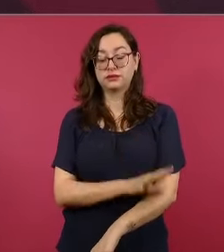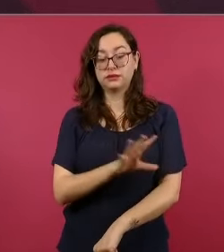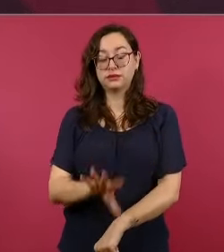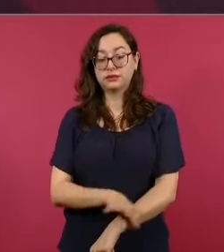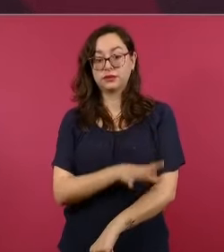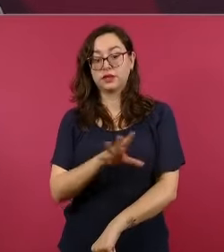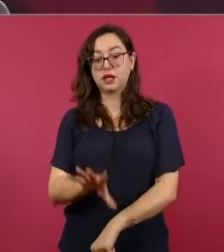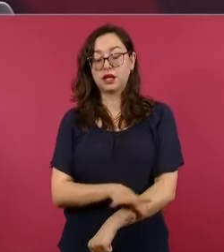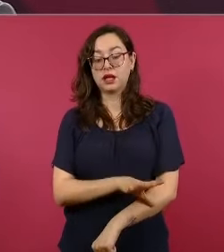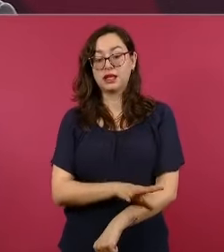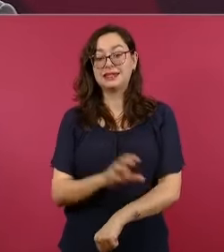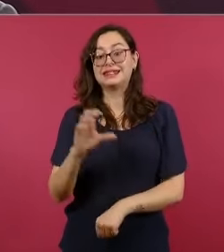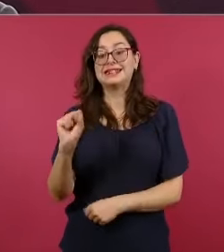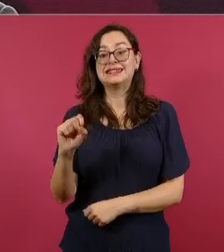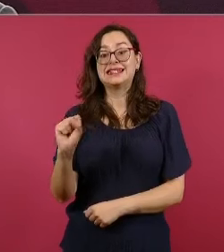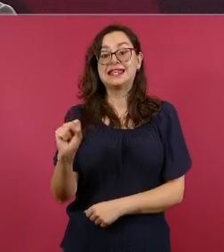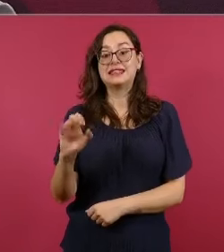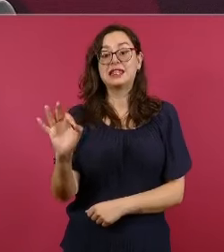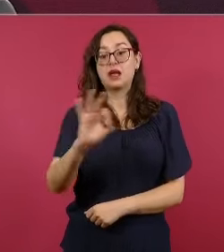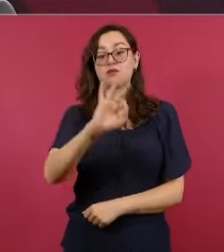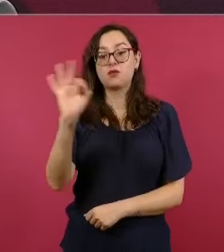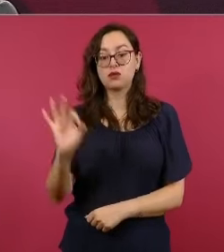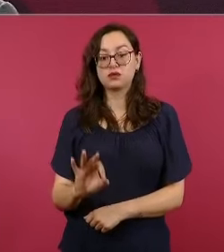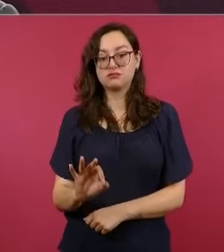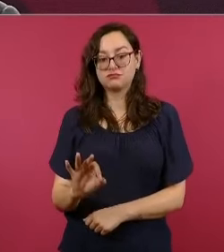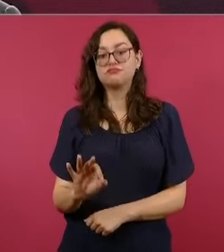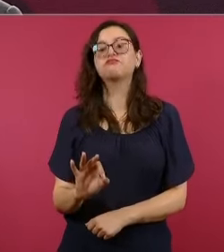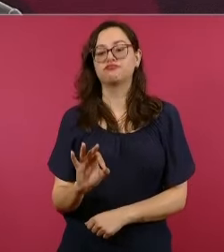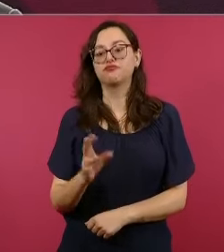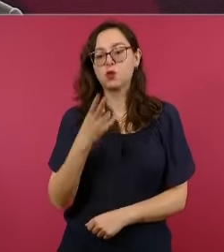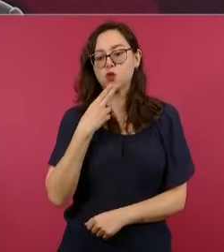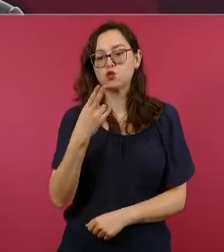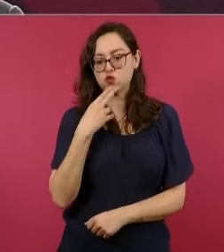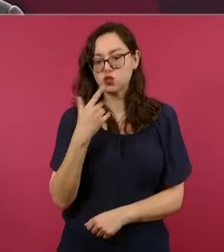eh genera con gas